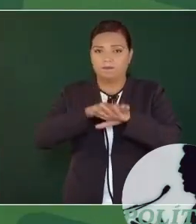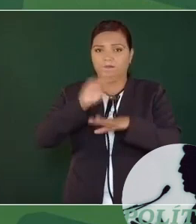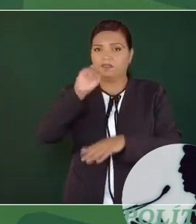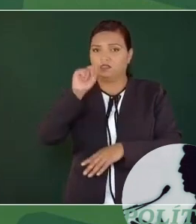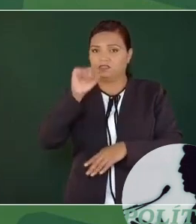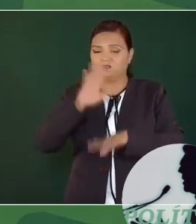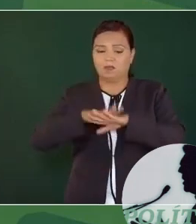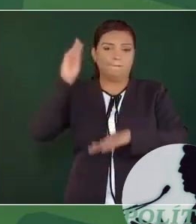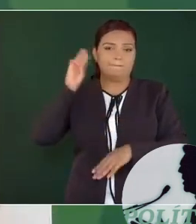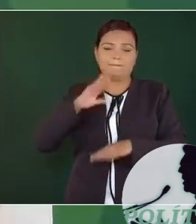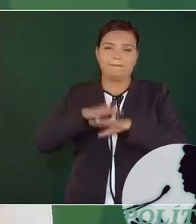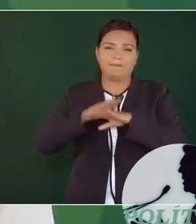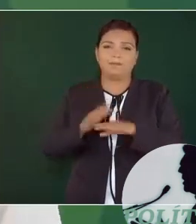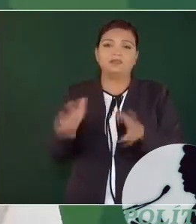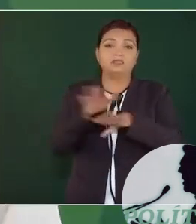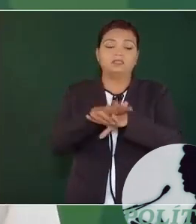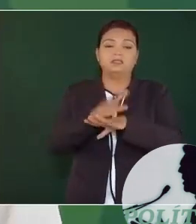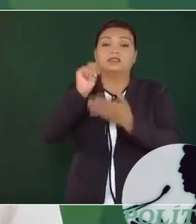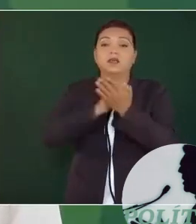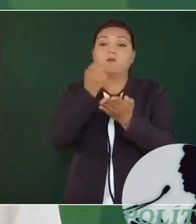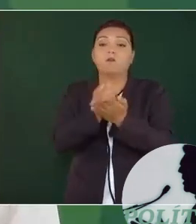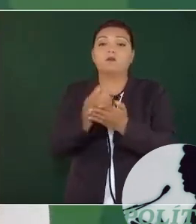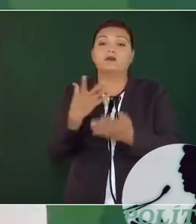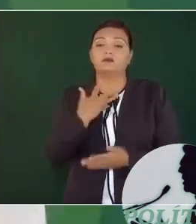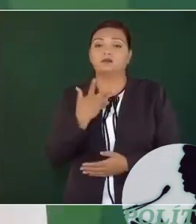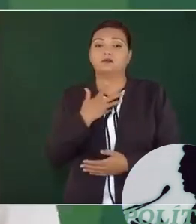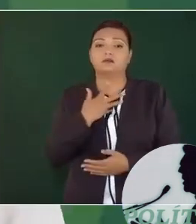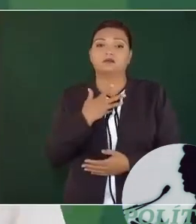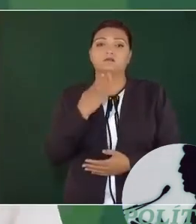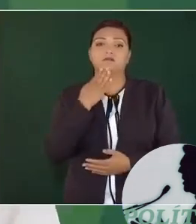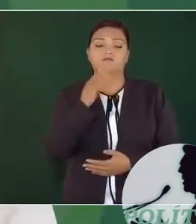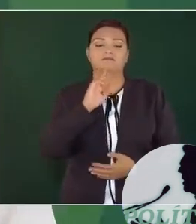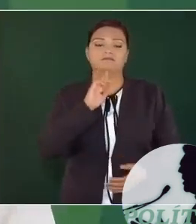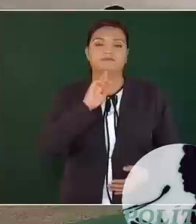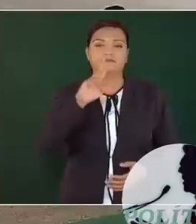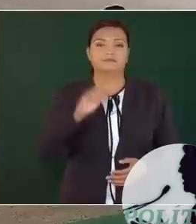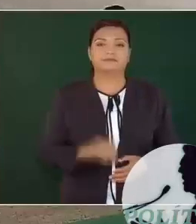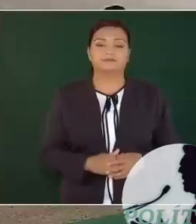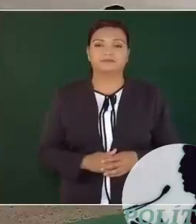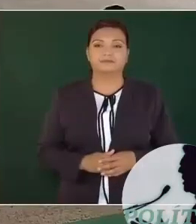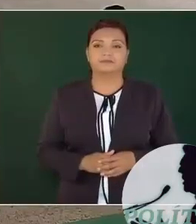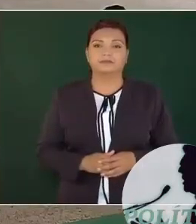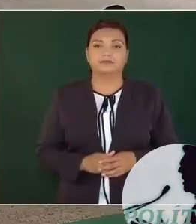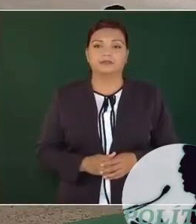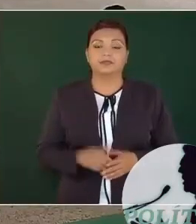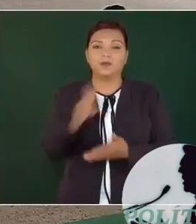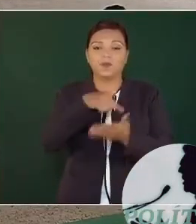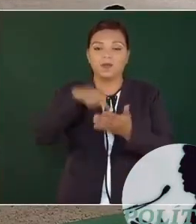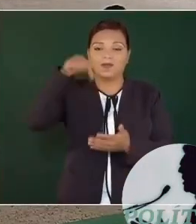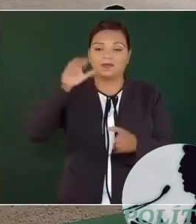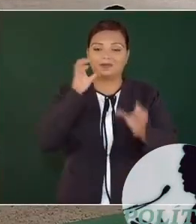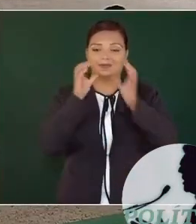de alto impacto, Tamaulipas está obteniendo buenos resultados. Desde este espacio